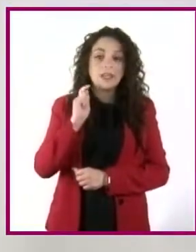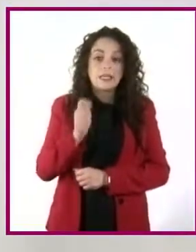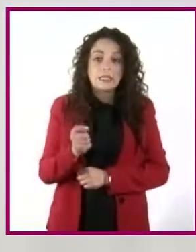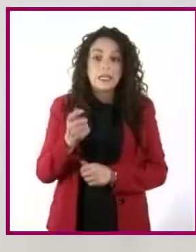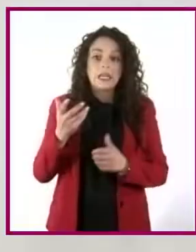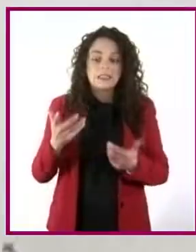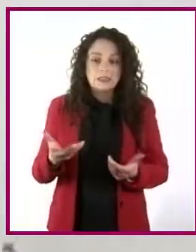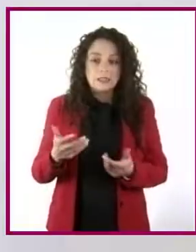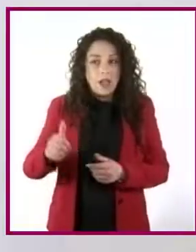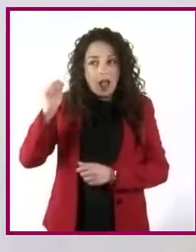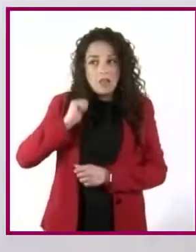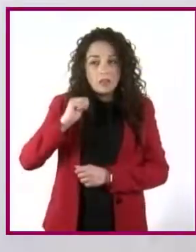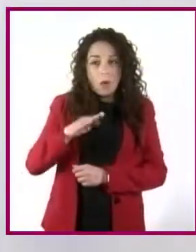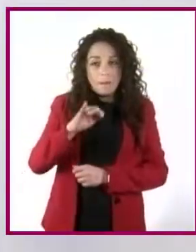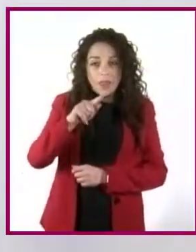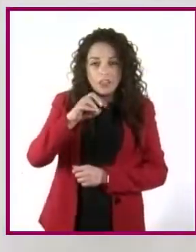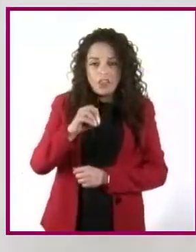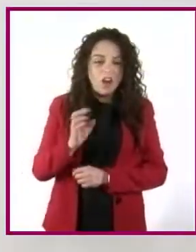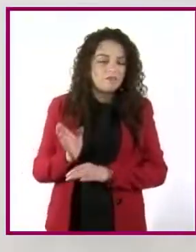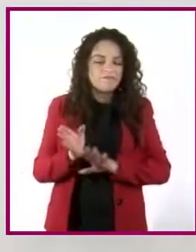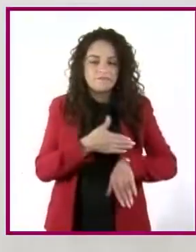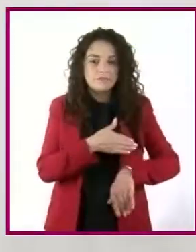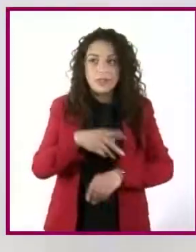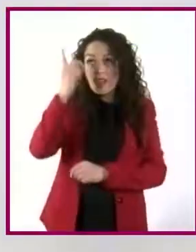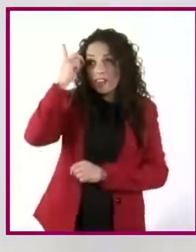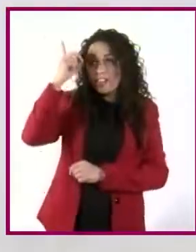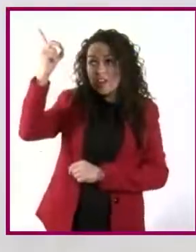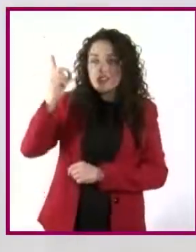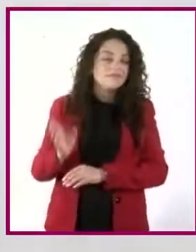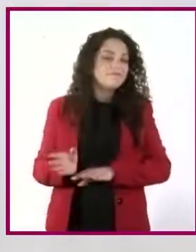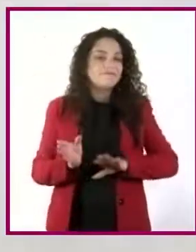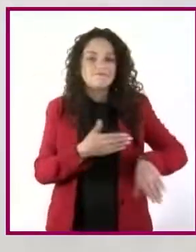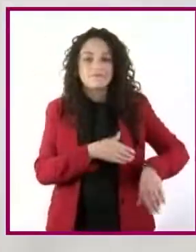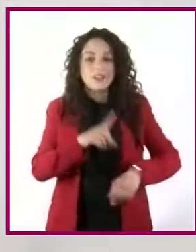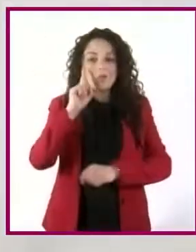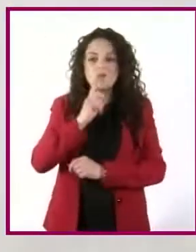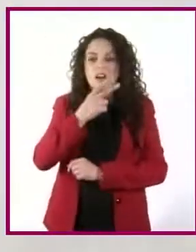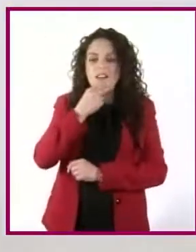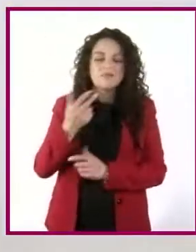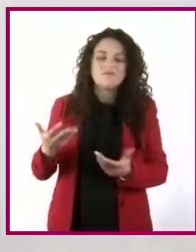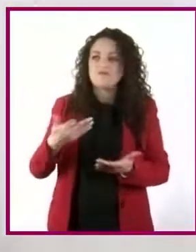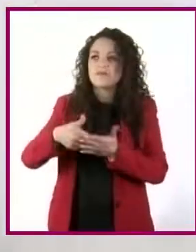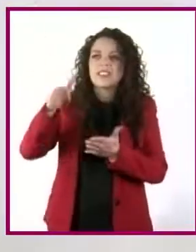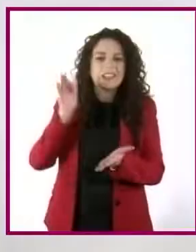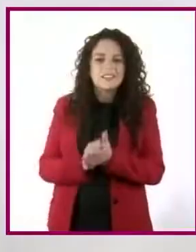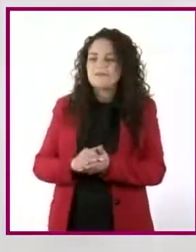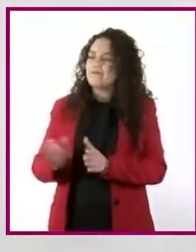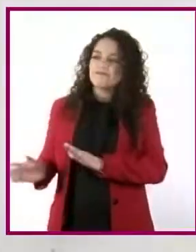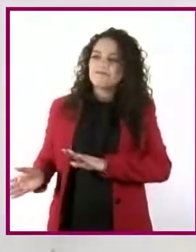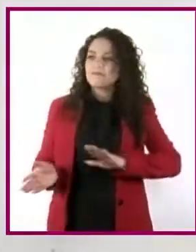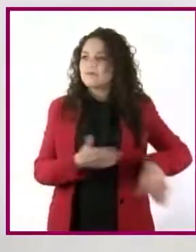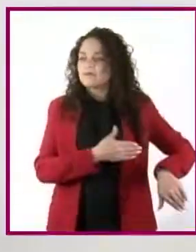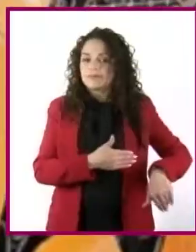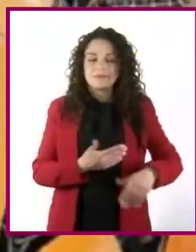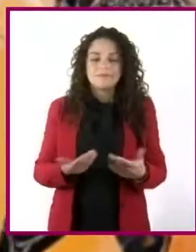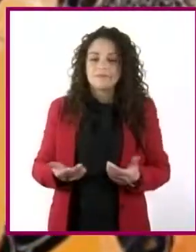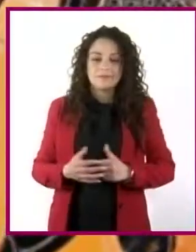de los antiguos mitos, de dioses, diosas y héroes, para explicar el pasado